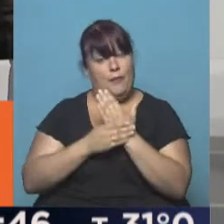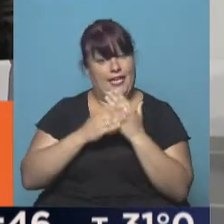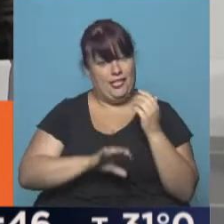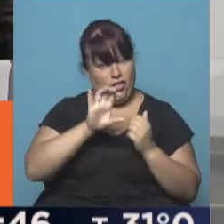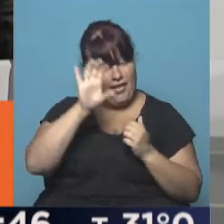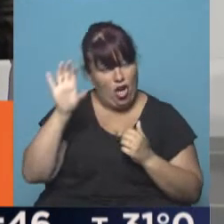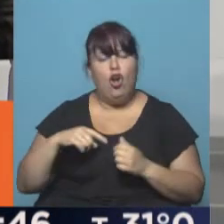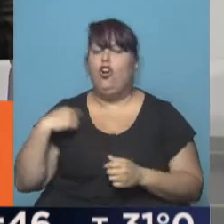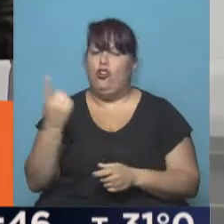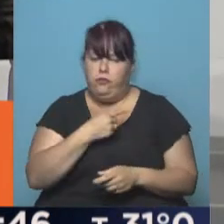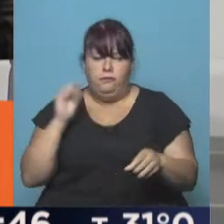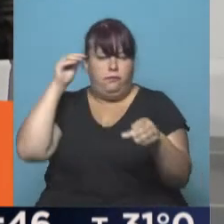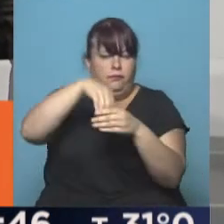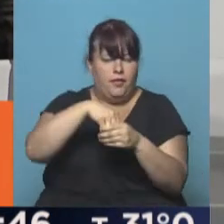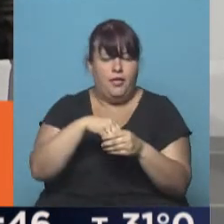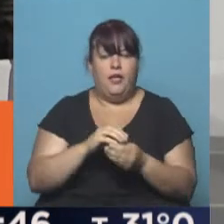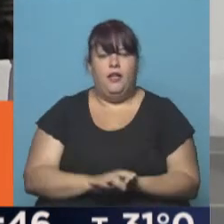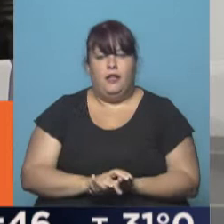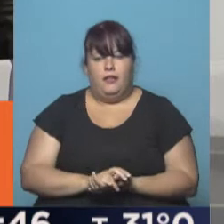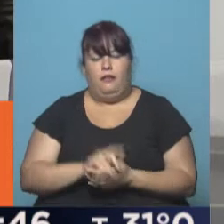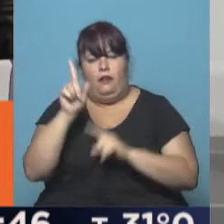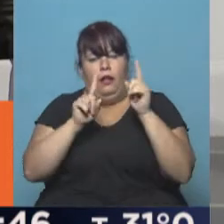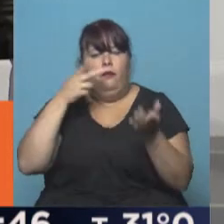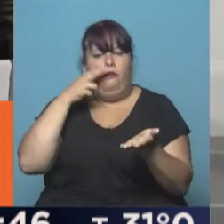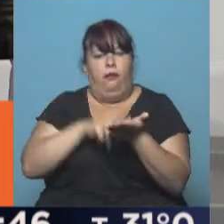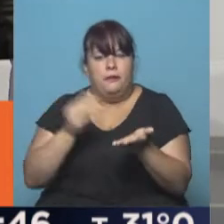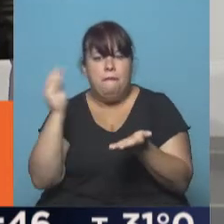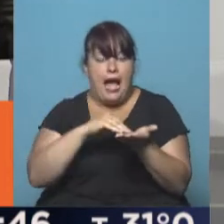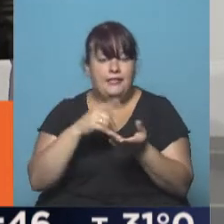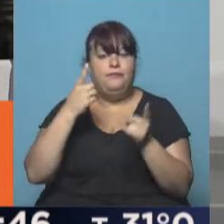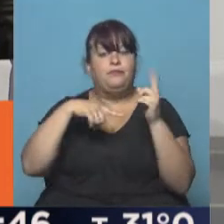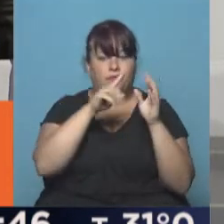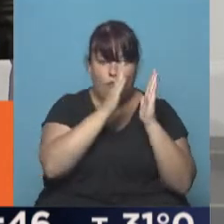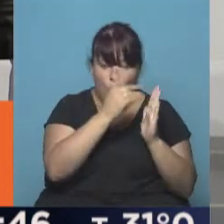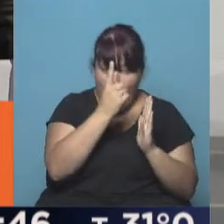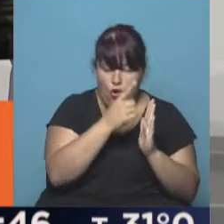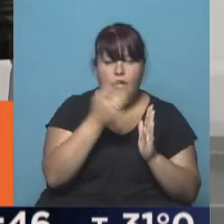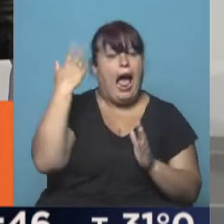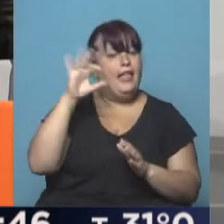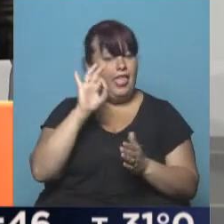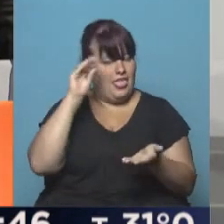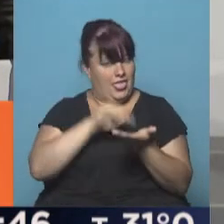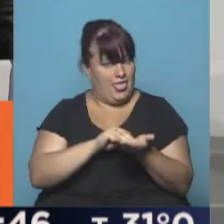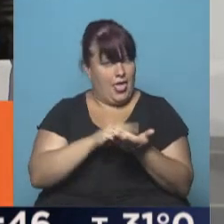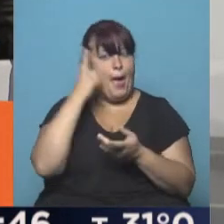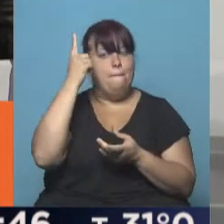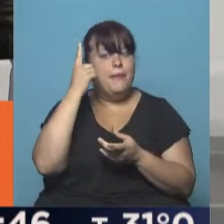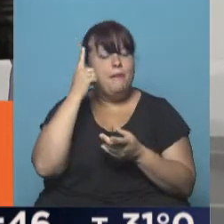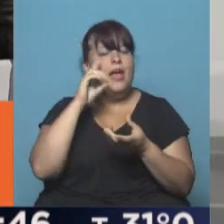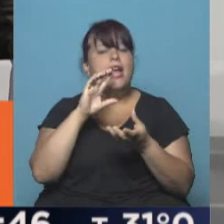Interior, nosotros incorporamos algunos impuestos, fundamentalmente uno, que no estaba en la primera